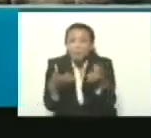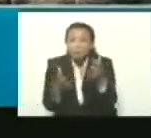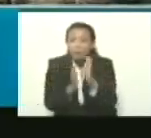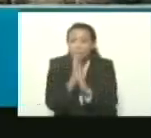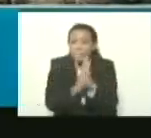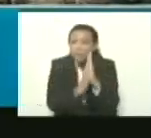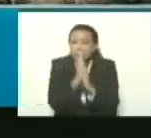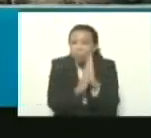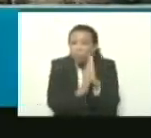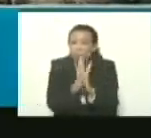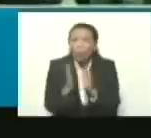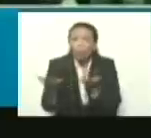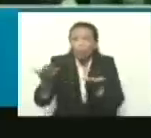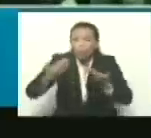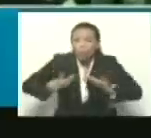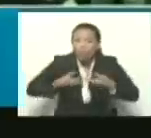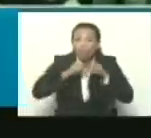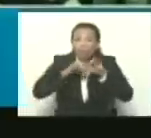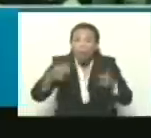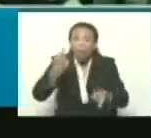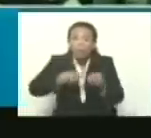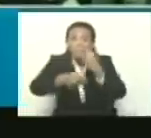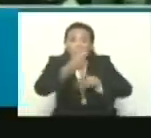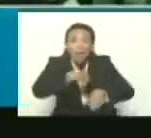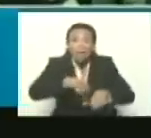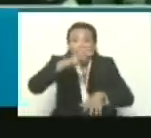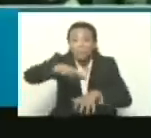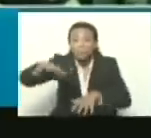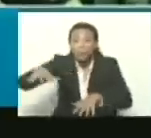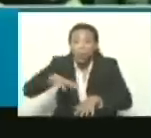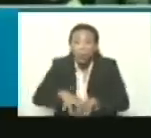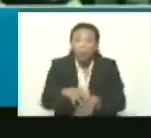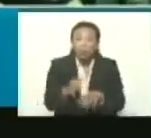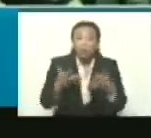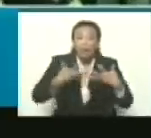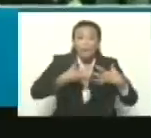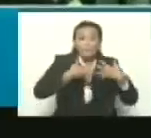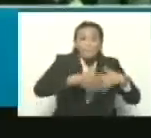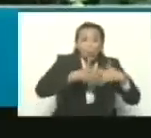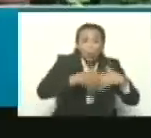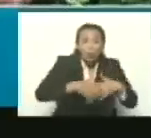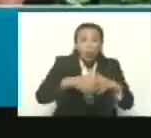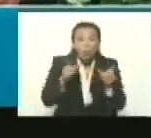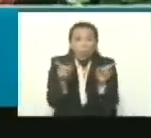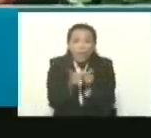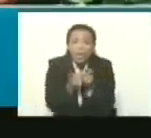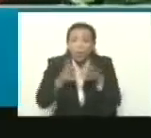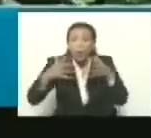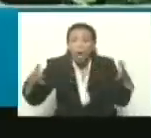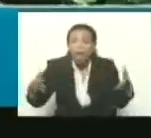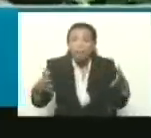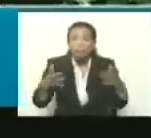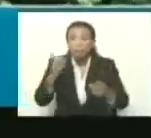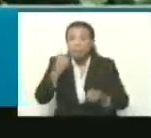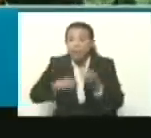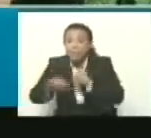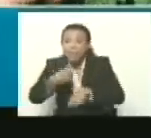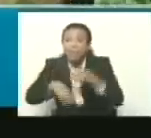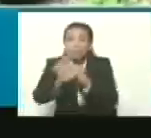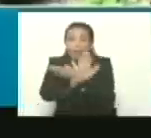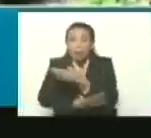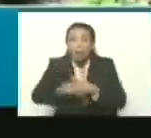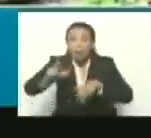comer al mundo. Son los pequeños y medianos productores que le han dado de comer al mundo. Entonces, es muy importante eso,